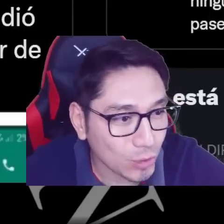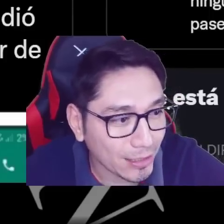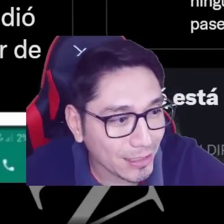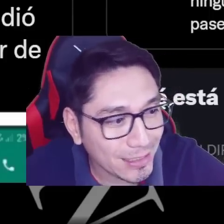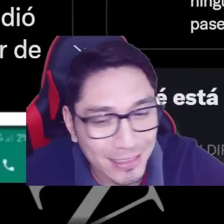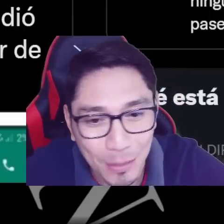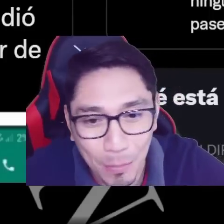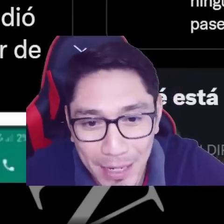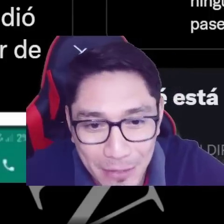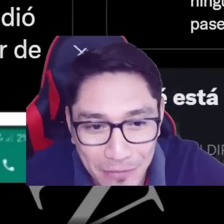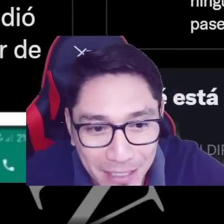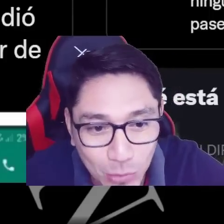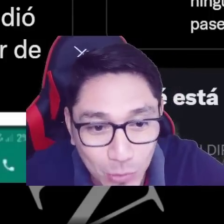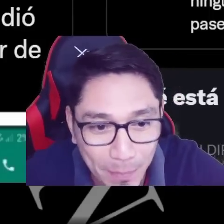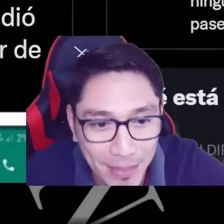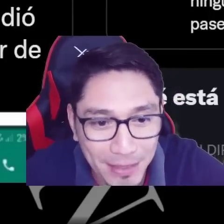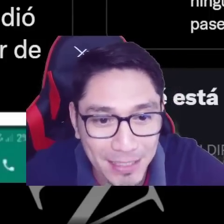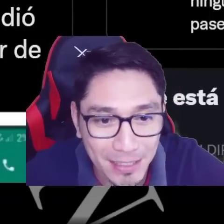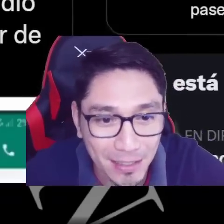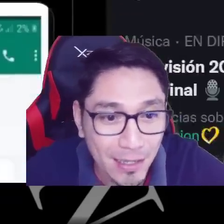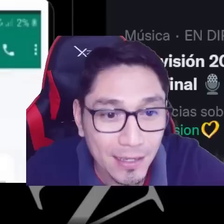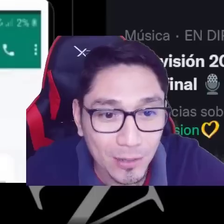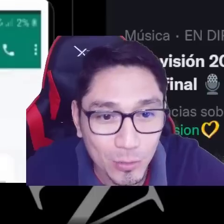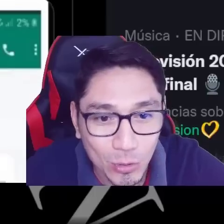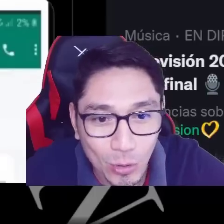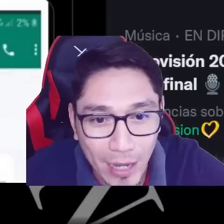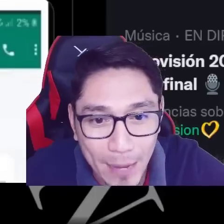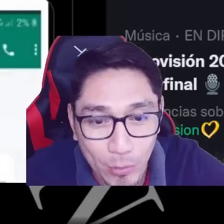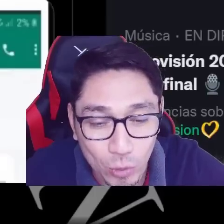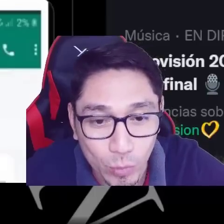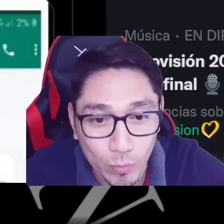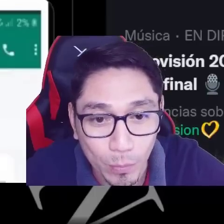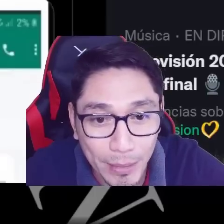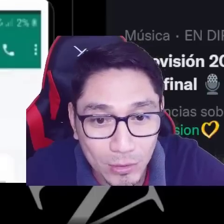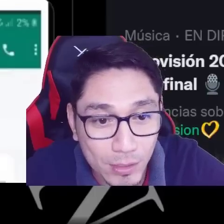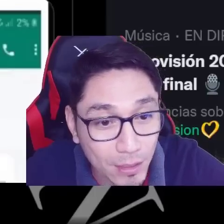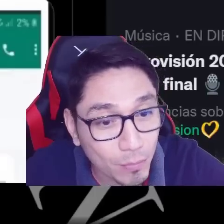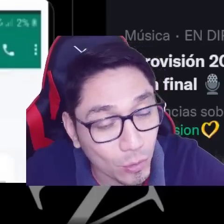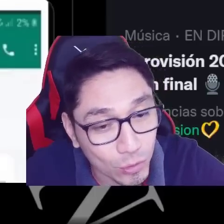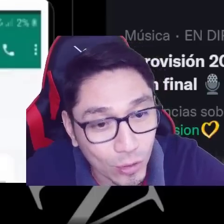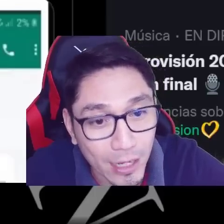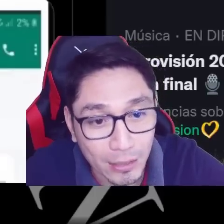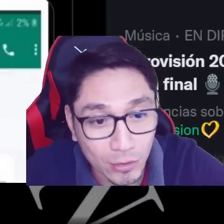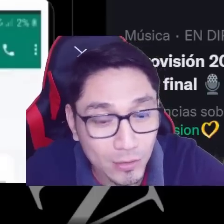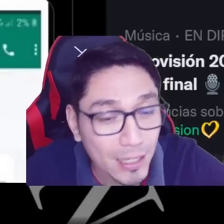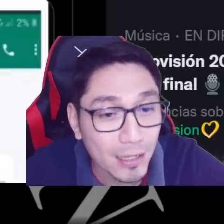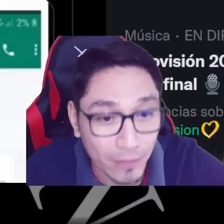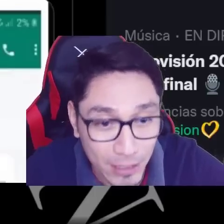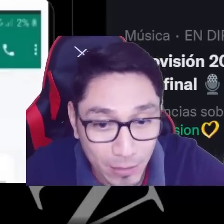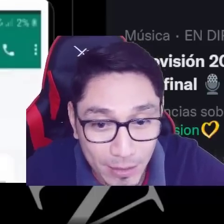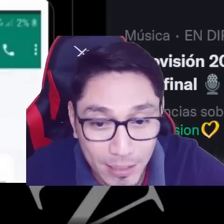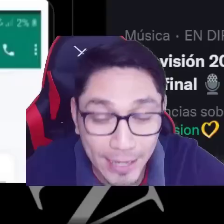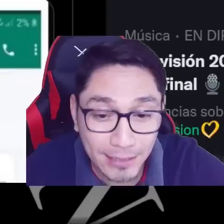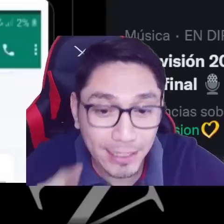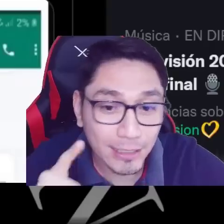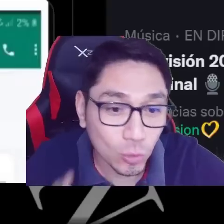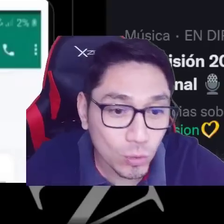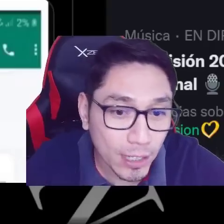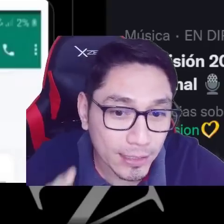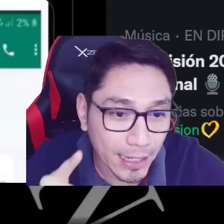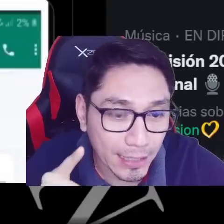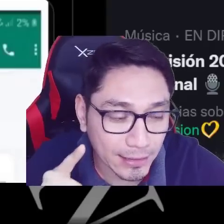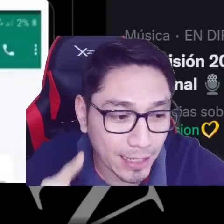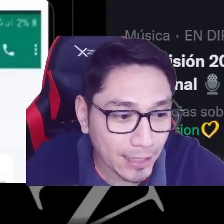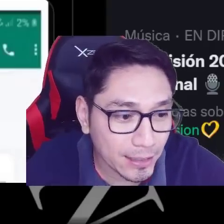sacó sus cartitas dice para defender su independencia como todo cae por su propio peso el tiempo nos dio la razón efectivamente esta es